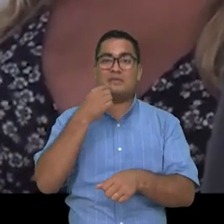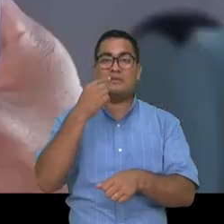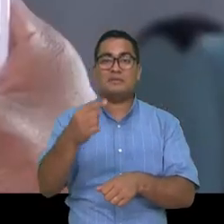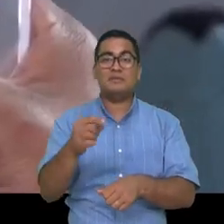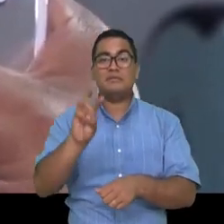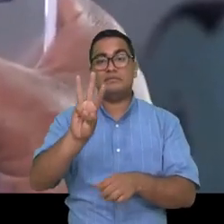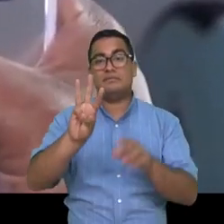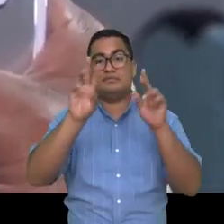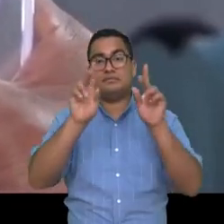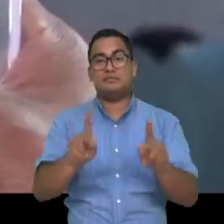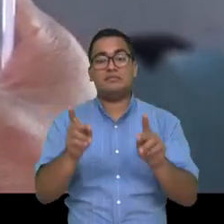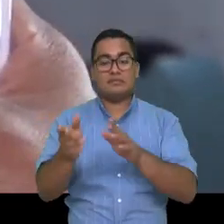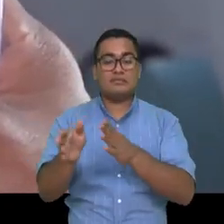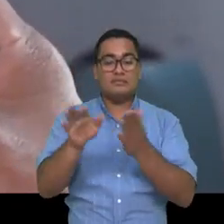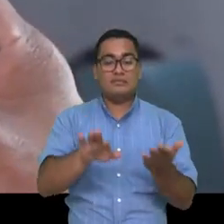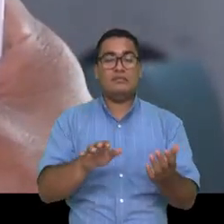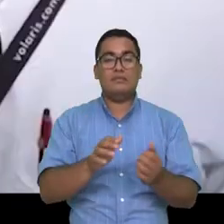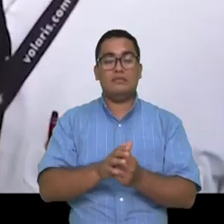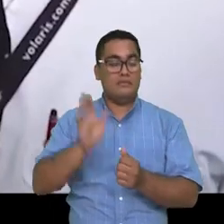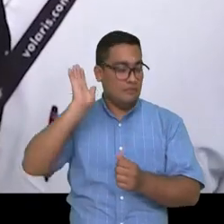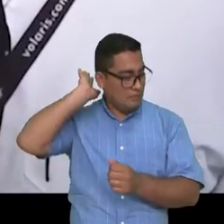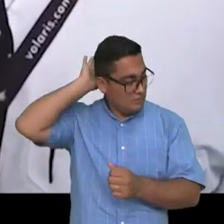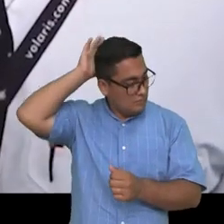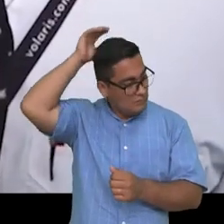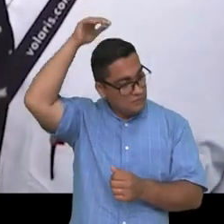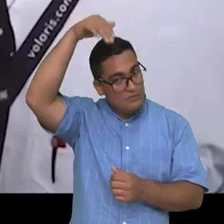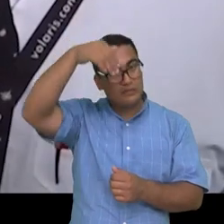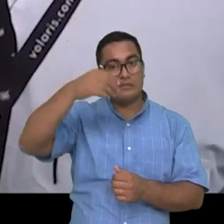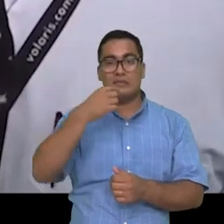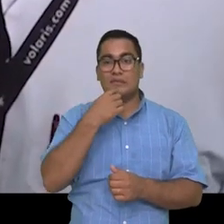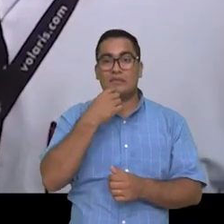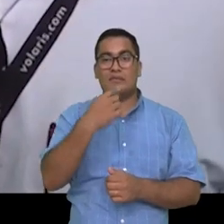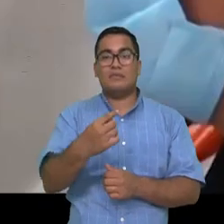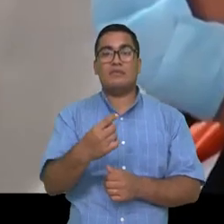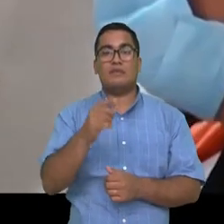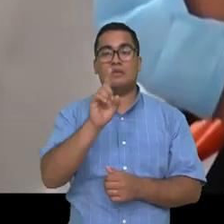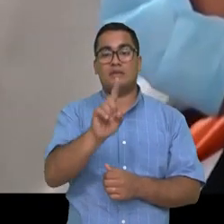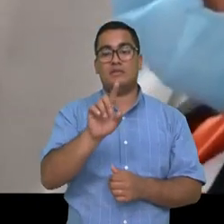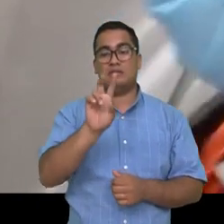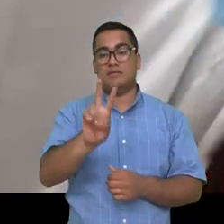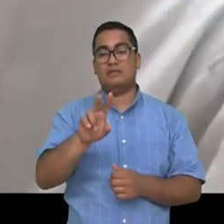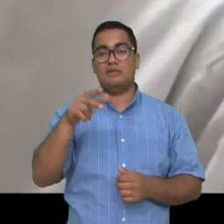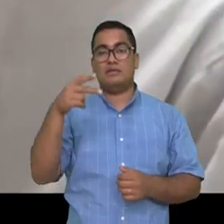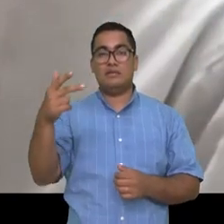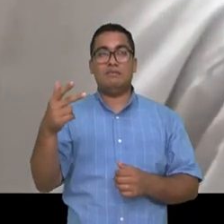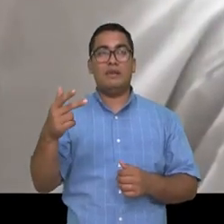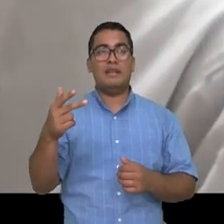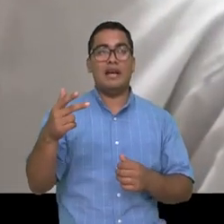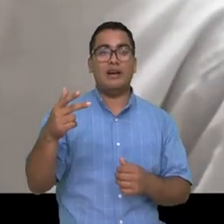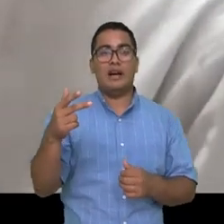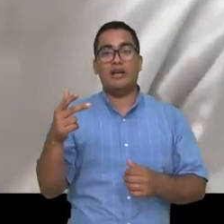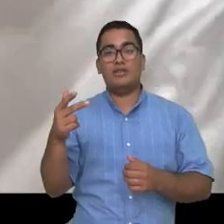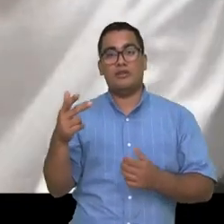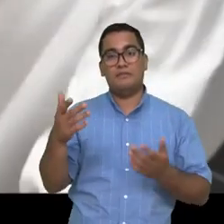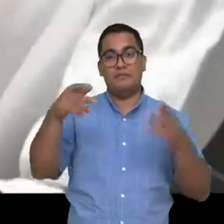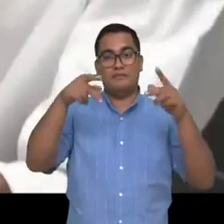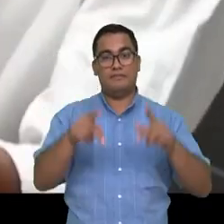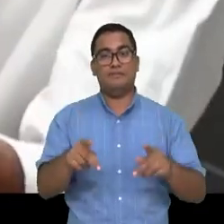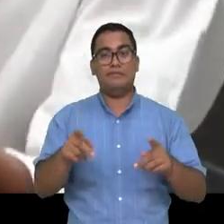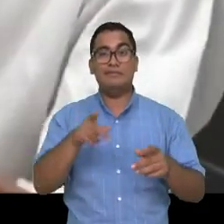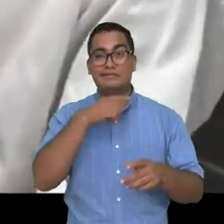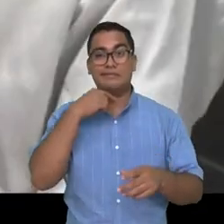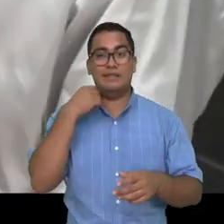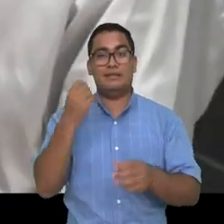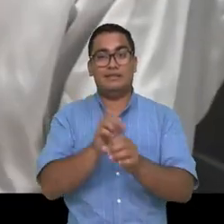3 fallecimientos, mientras que en Argentina se ha confirmado la presencia de 128 personas contagiadas y